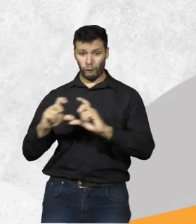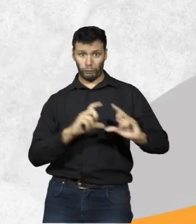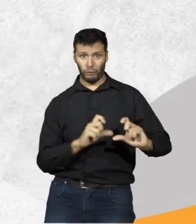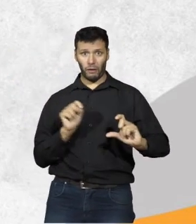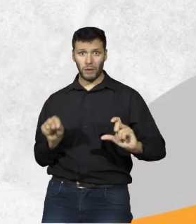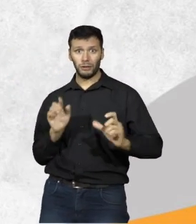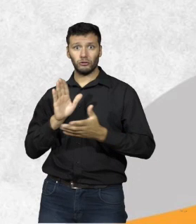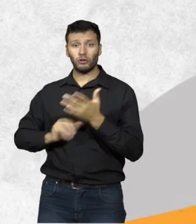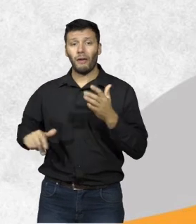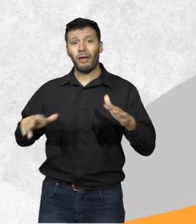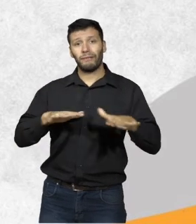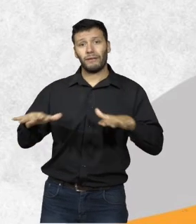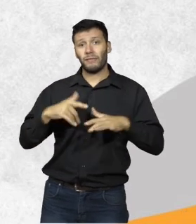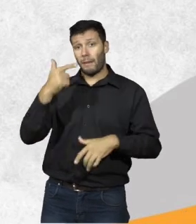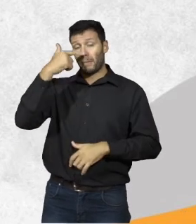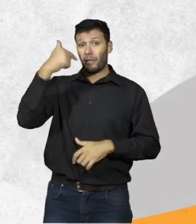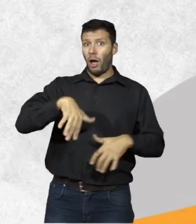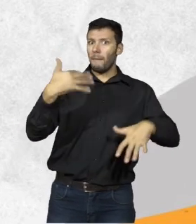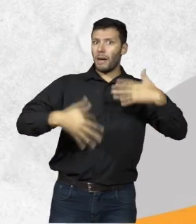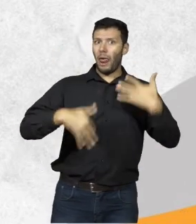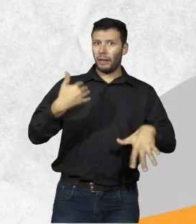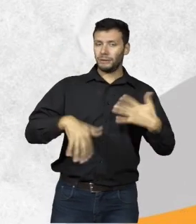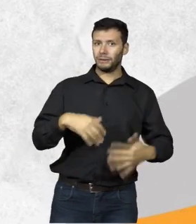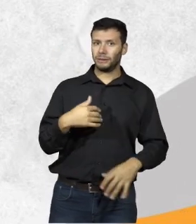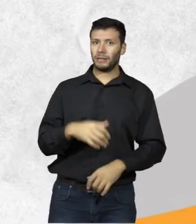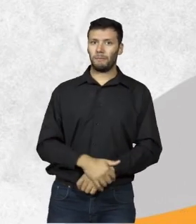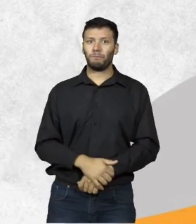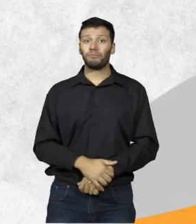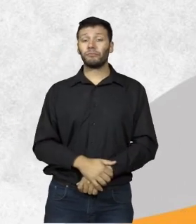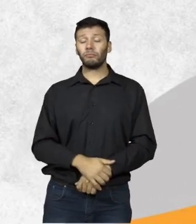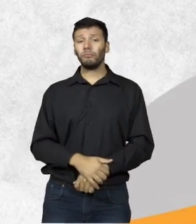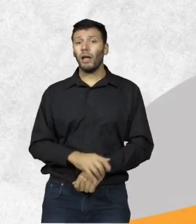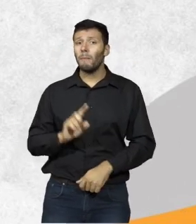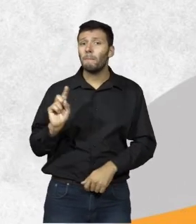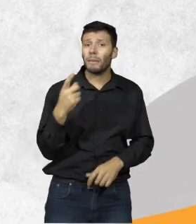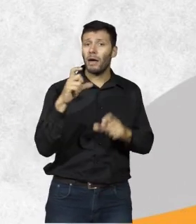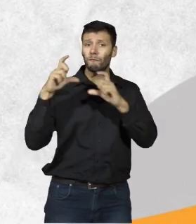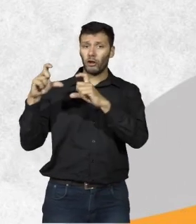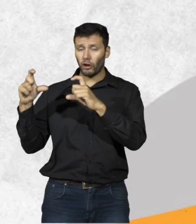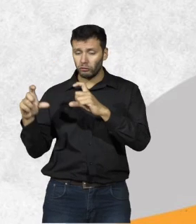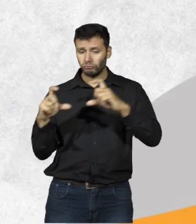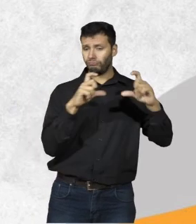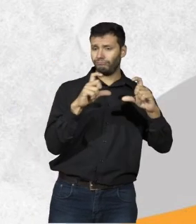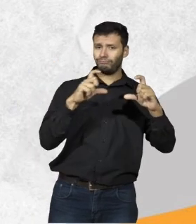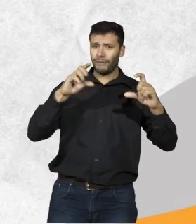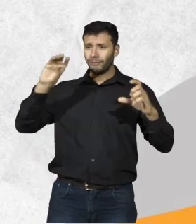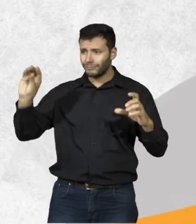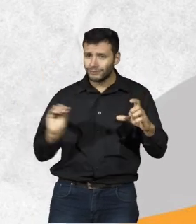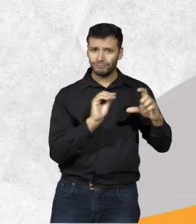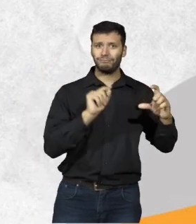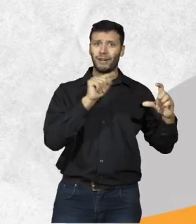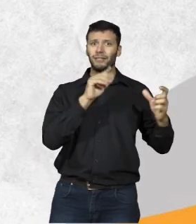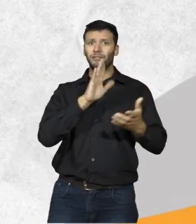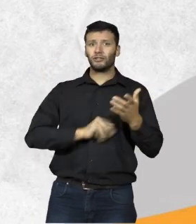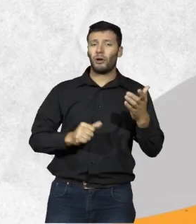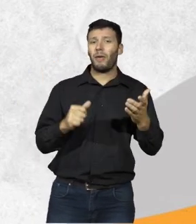actividad petrolera. La primera es la saqué de un expediente de la Dirección de Saneamiento Ambiental